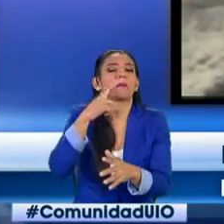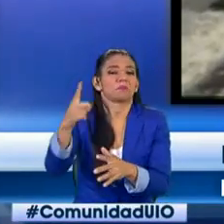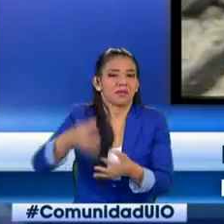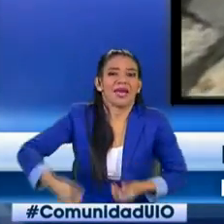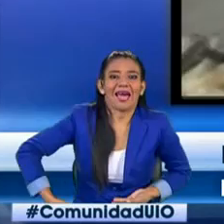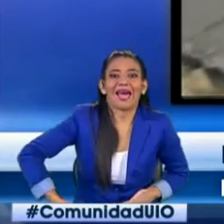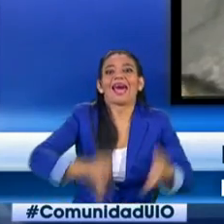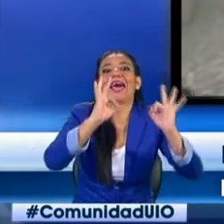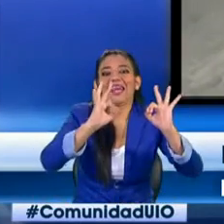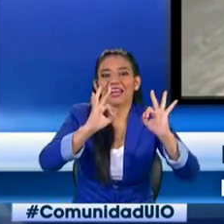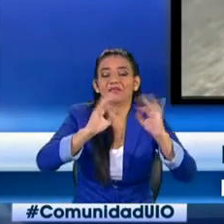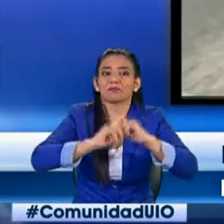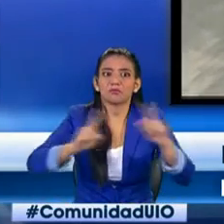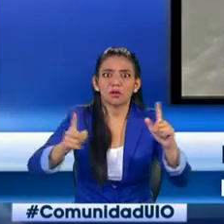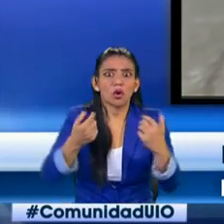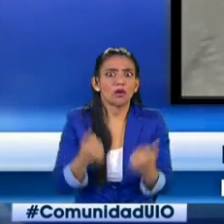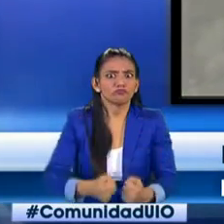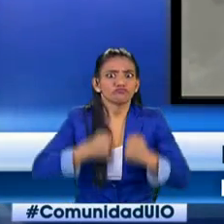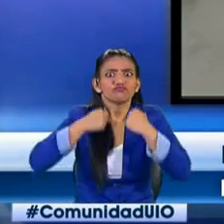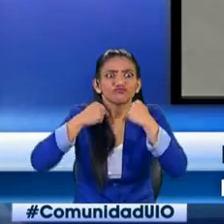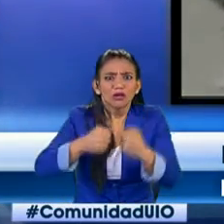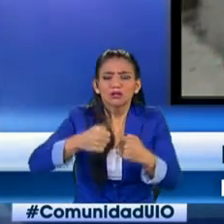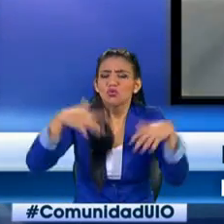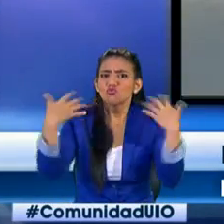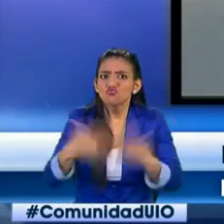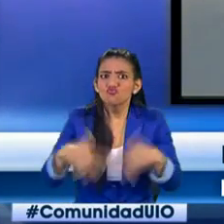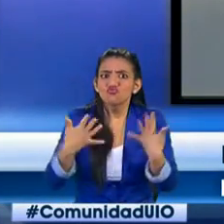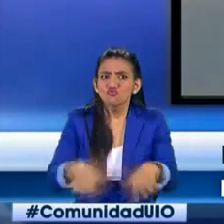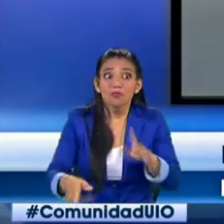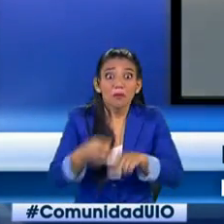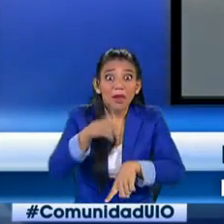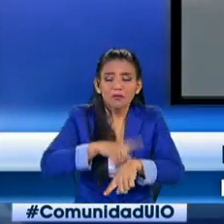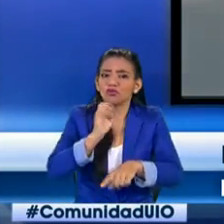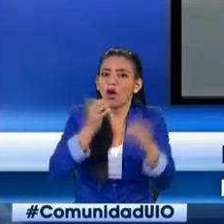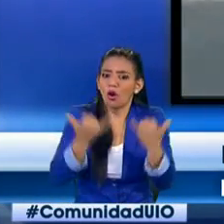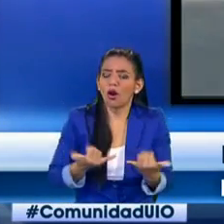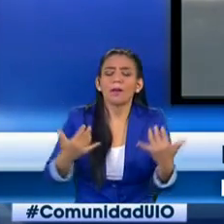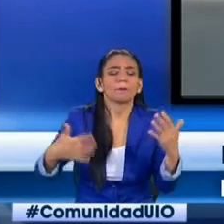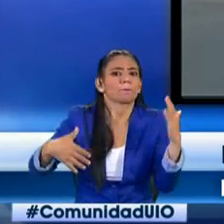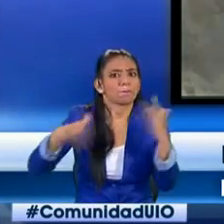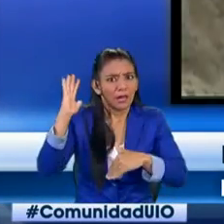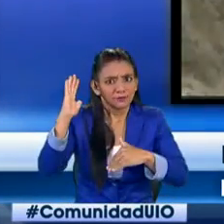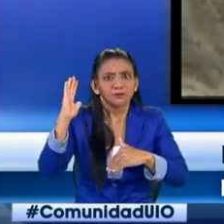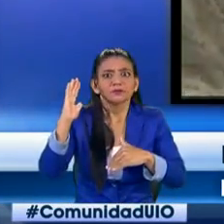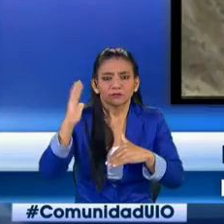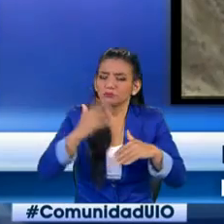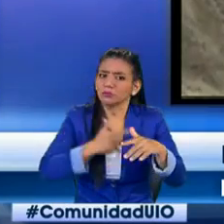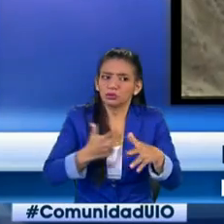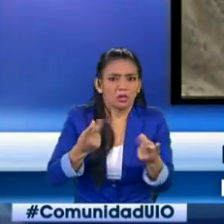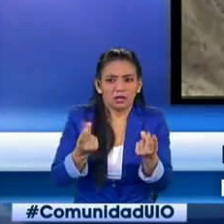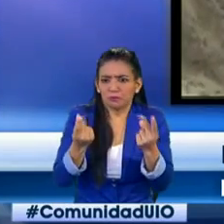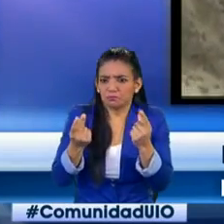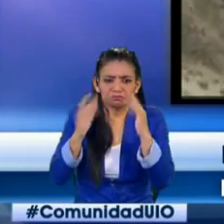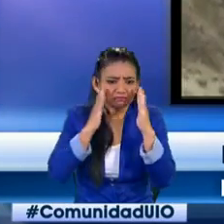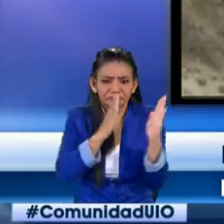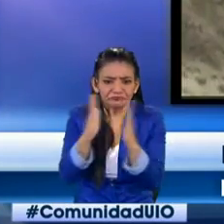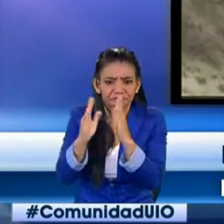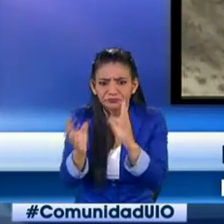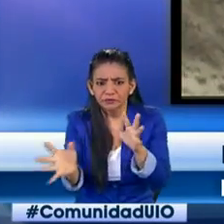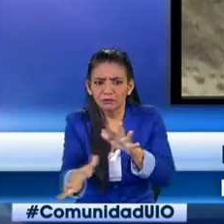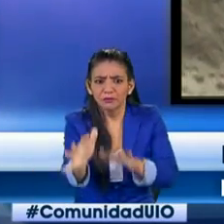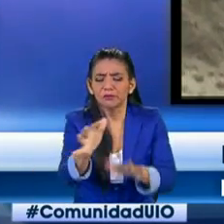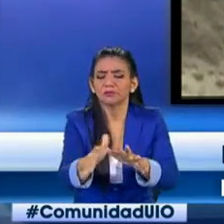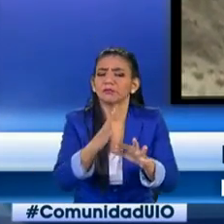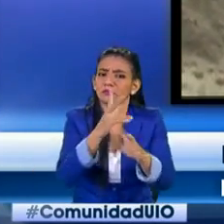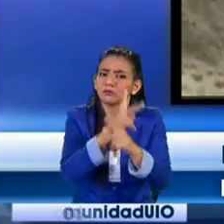oleaje más fuerte que el oleaje que afectó la primera vez. Entonces nosotros tenemos que actuar de rápido, ya vamos a actuar de inmediato para proteger la